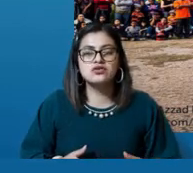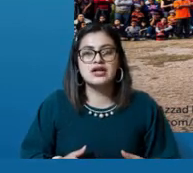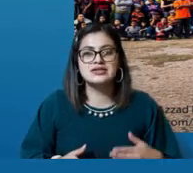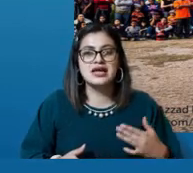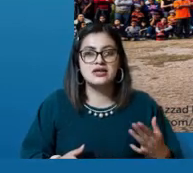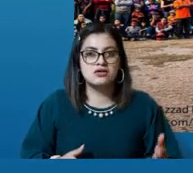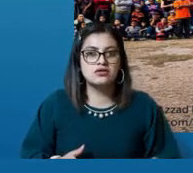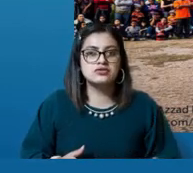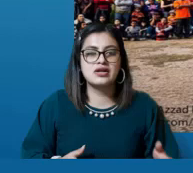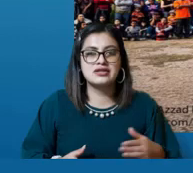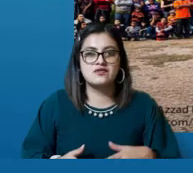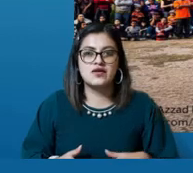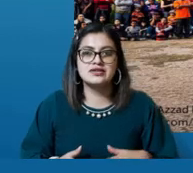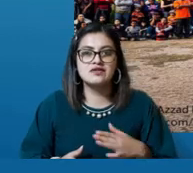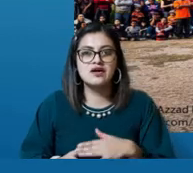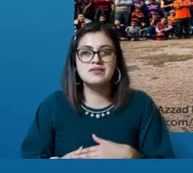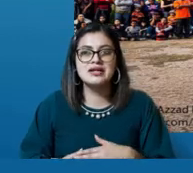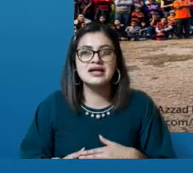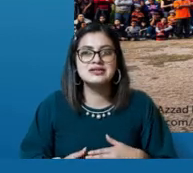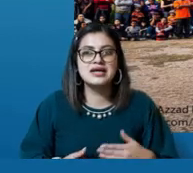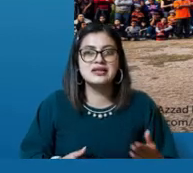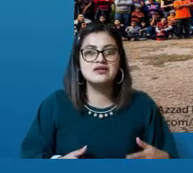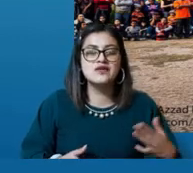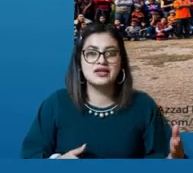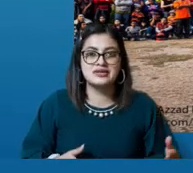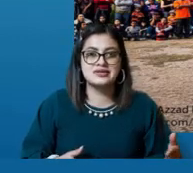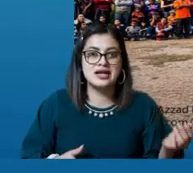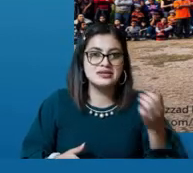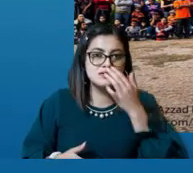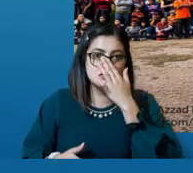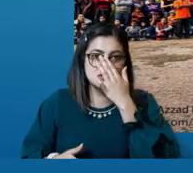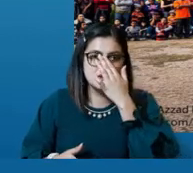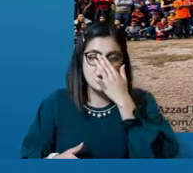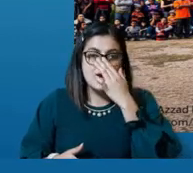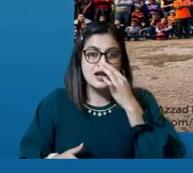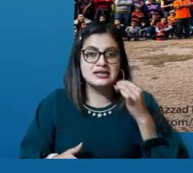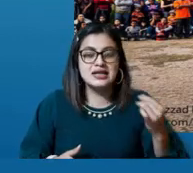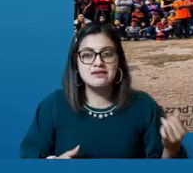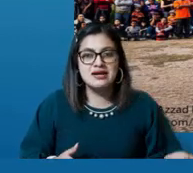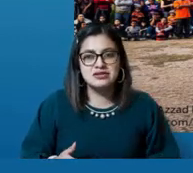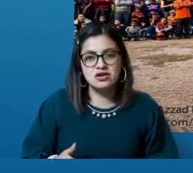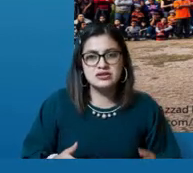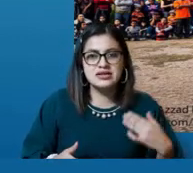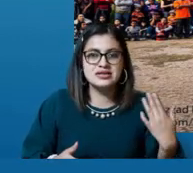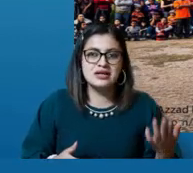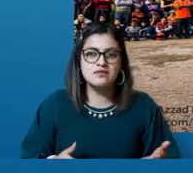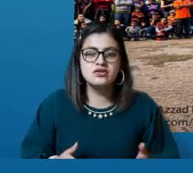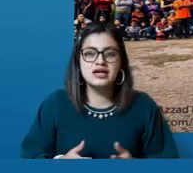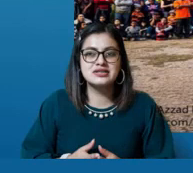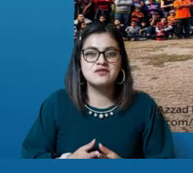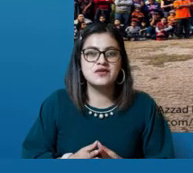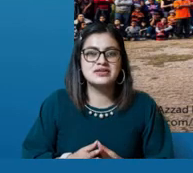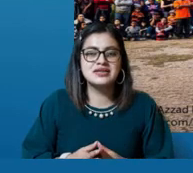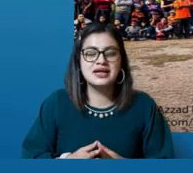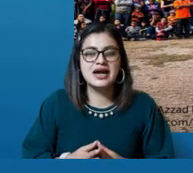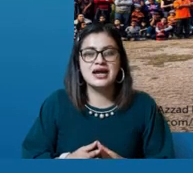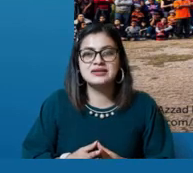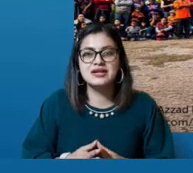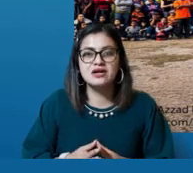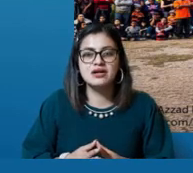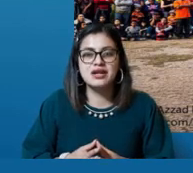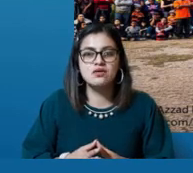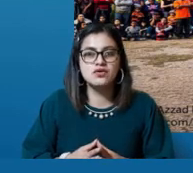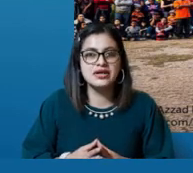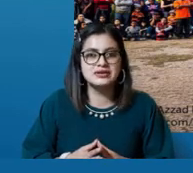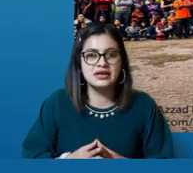diferentes culturas e incluso las diferentes familias tienen diferentes tradiciones. Las celebraciones, ceremonias y fiestas de